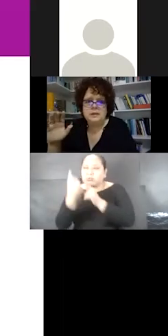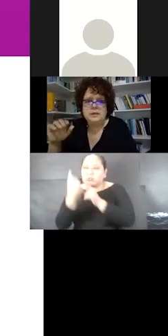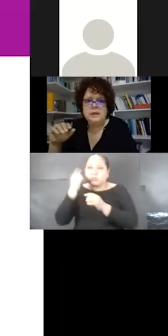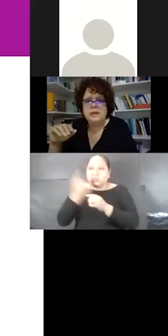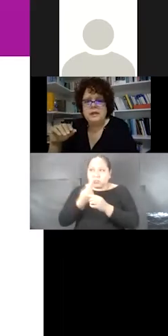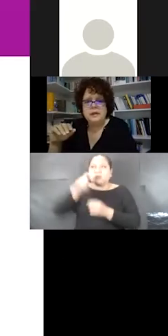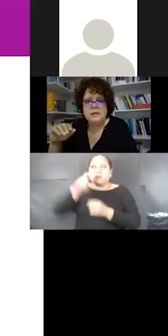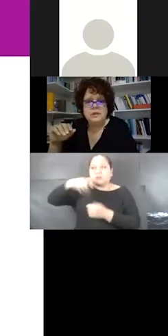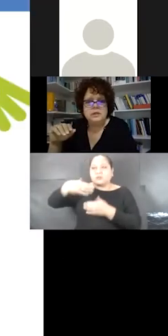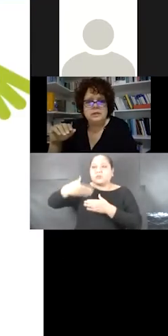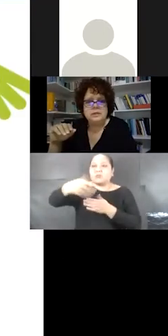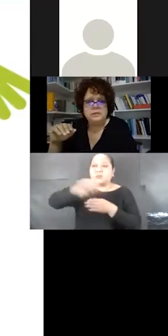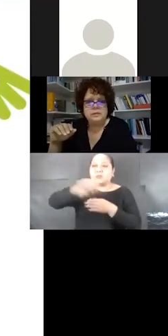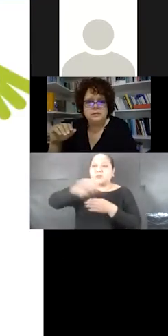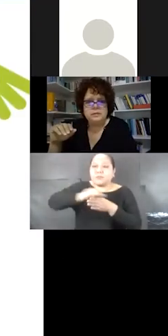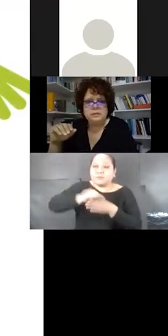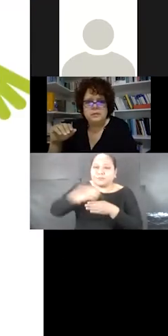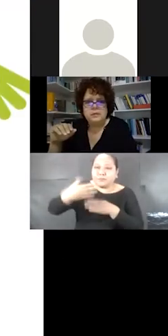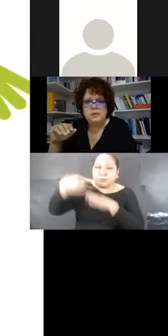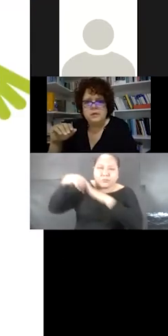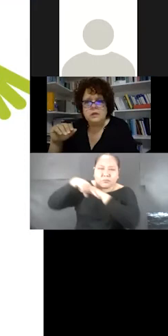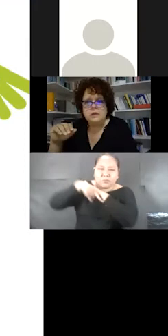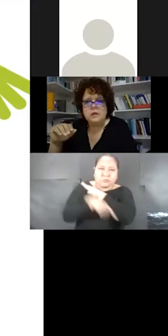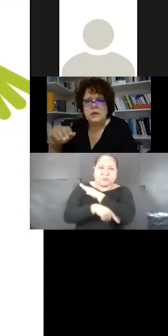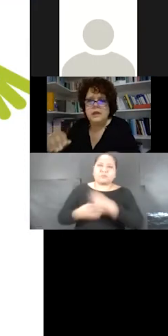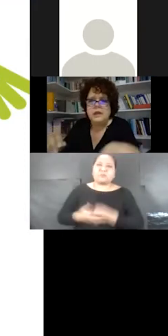¿no? Entonces,